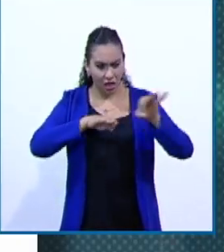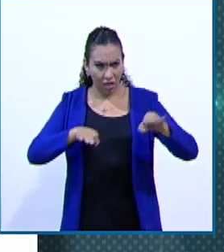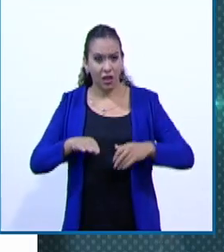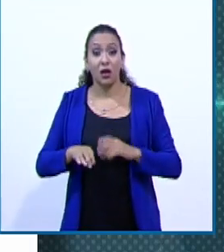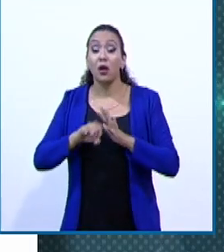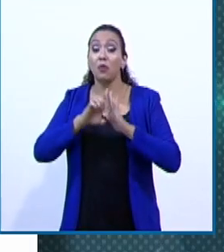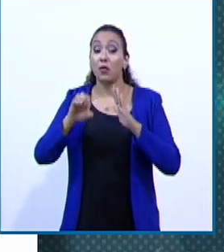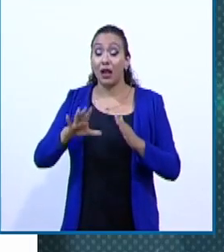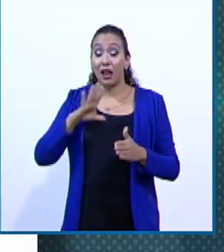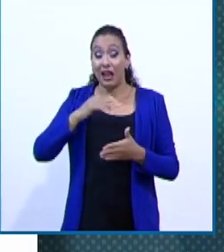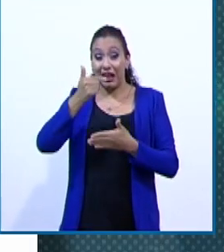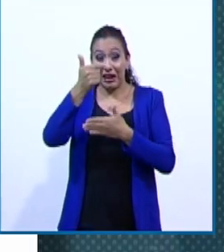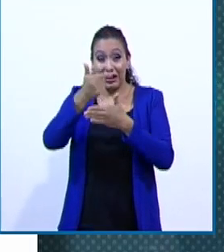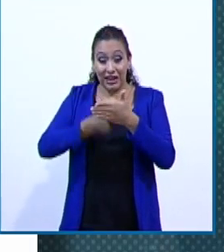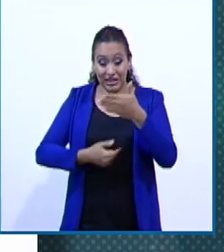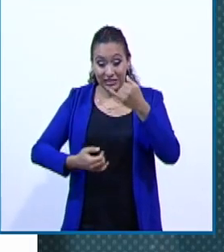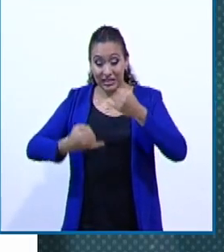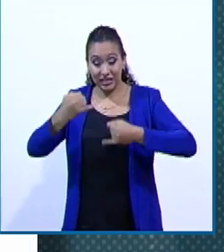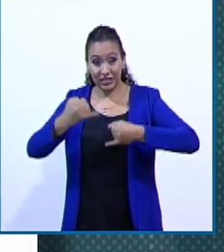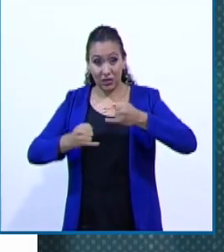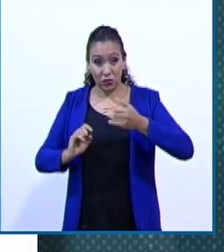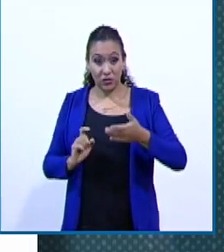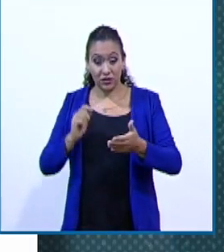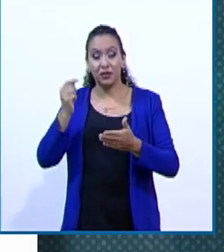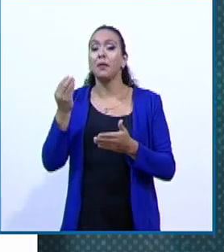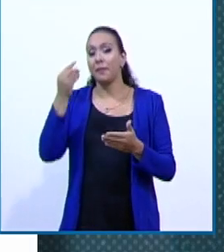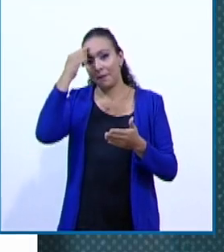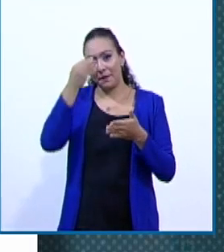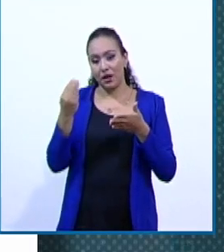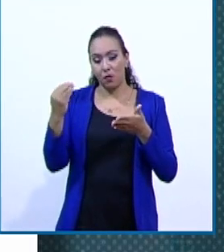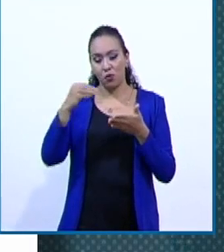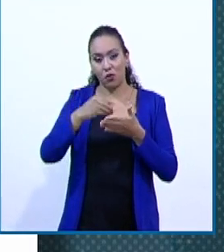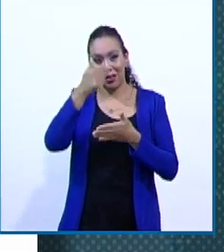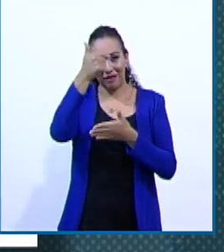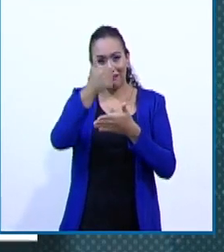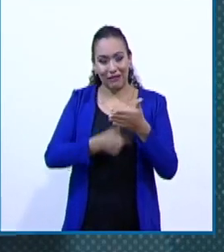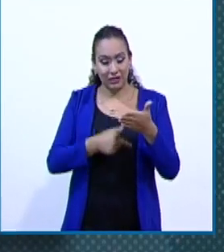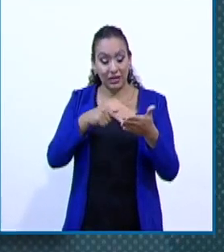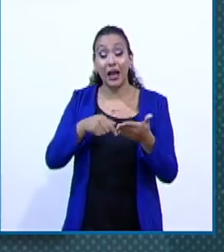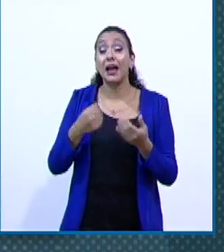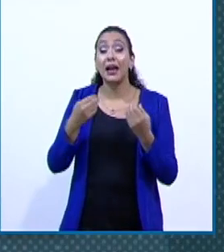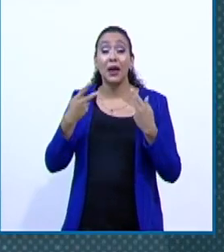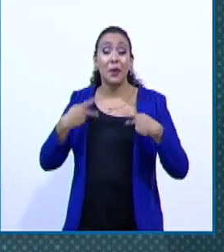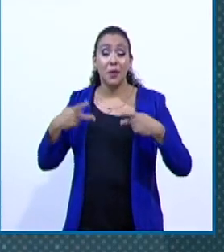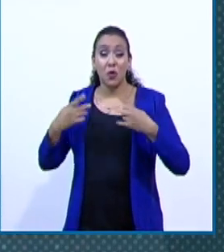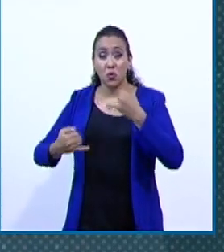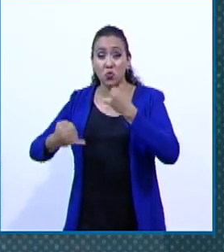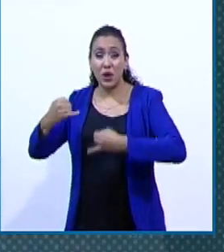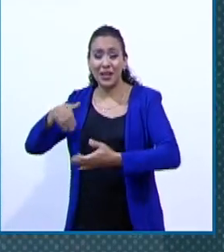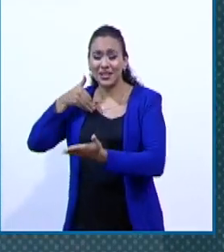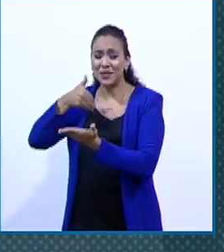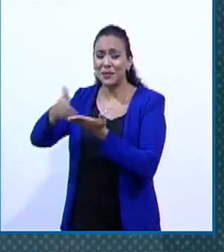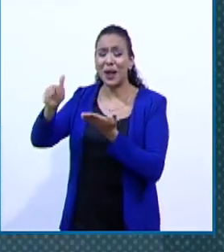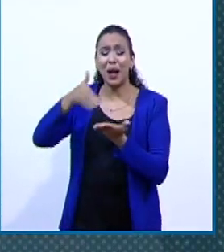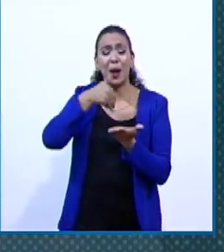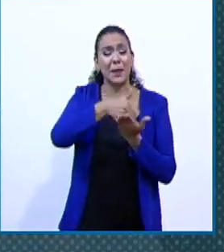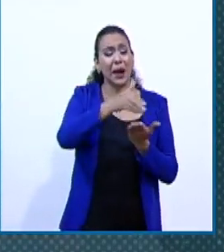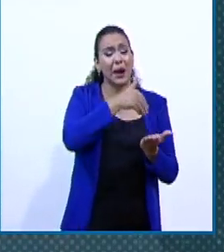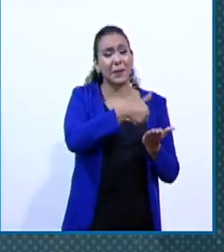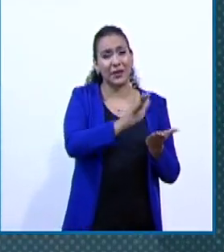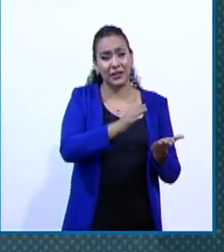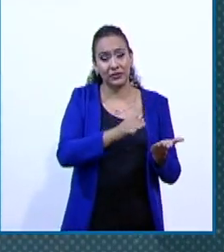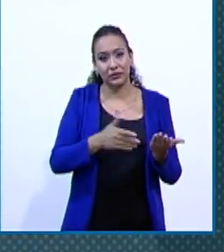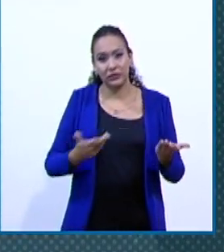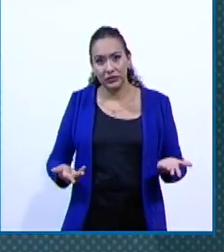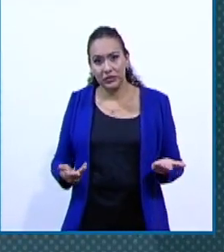entrega de las listas de juzgadores al Senado y la tómbola, con la que se destituyó a cientos de personas juzgadoras y el incumplimiento de